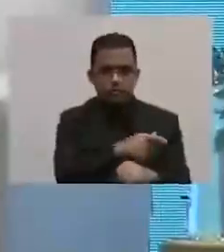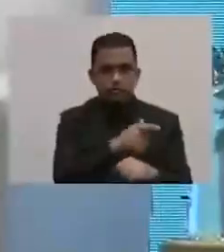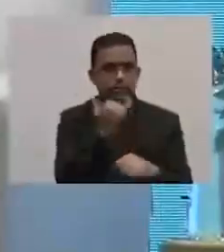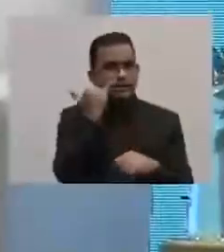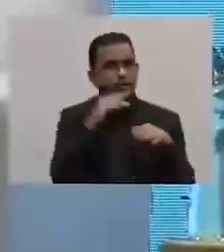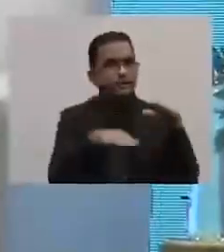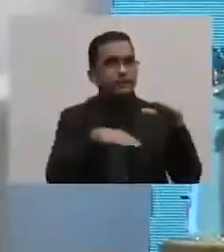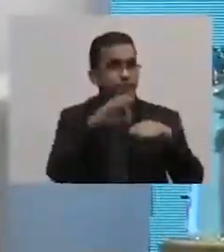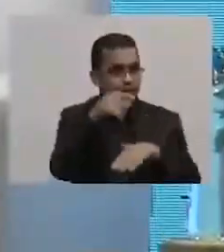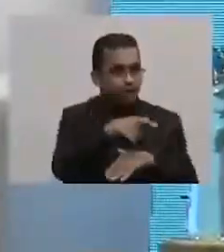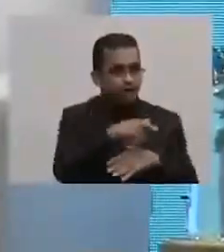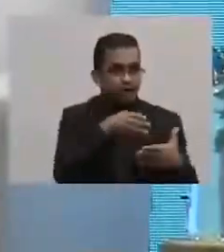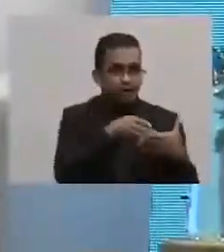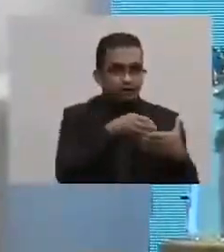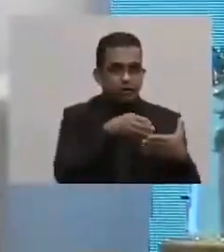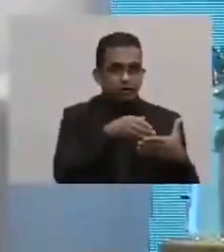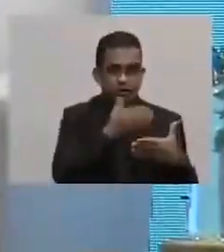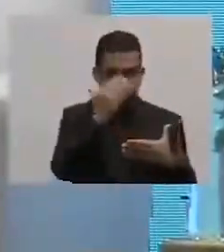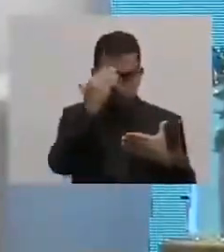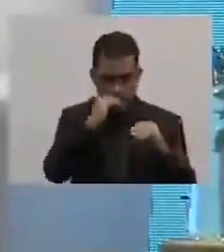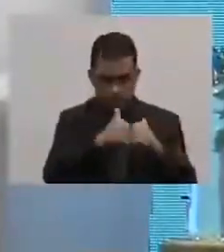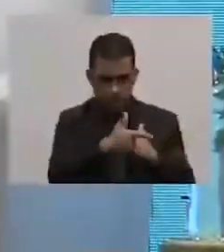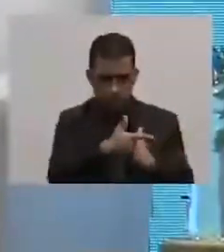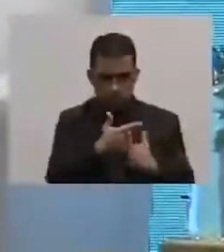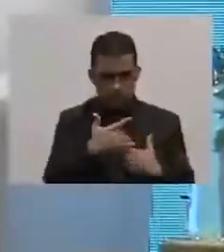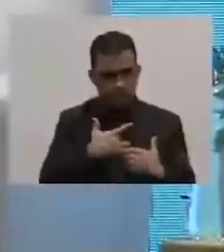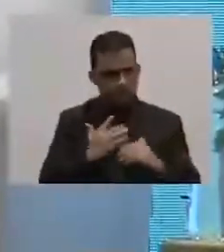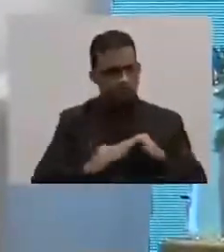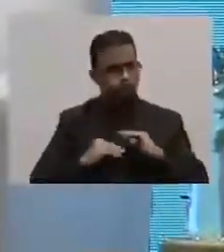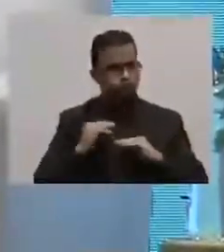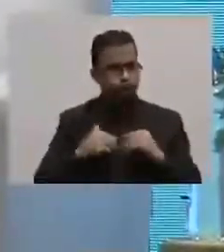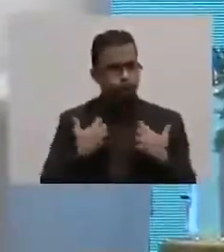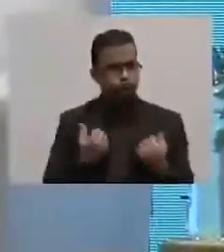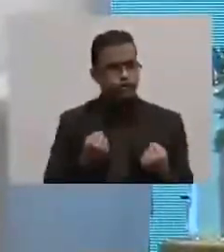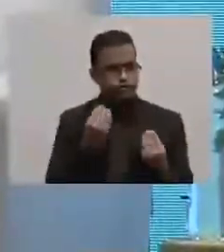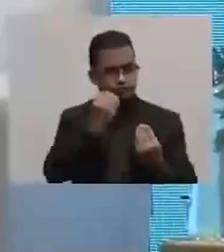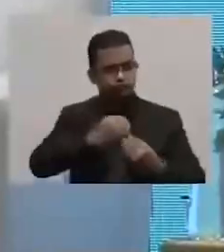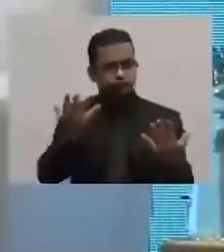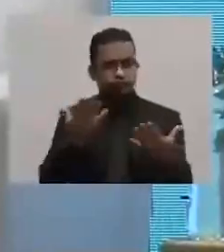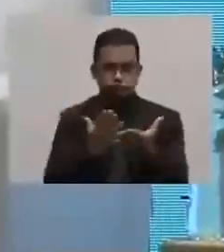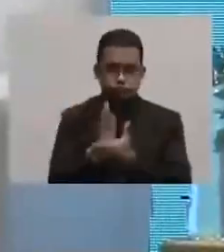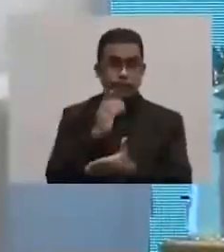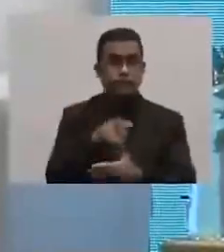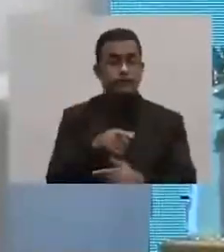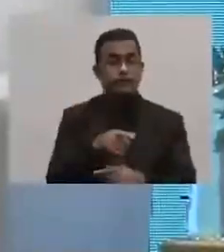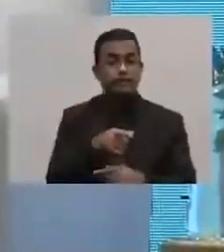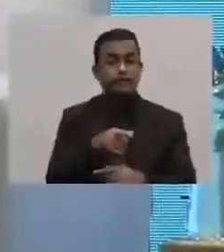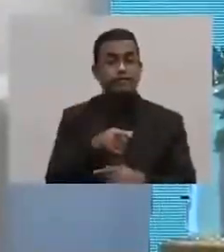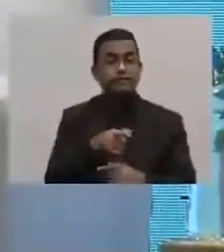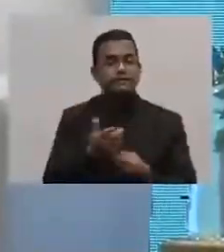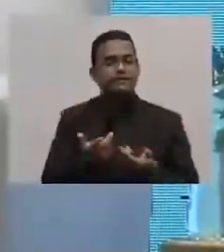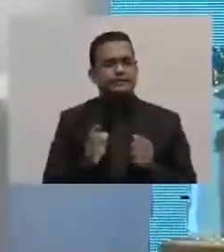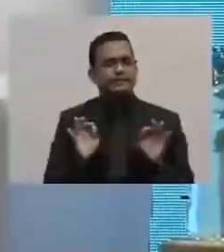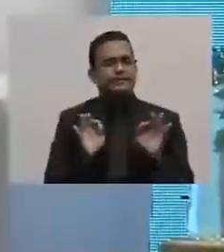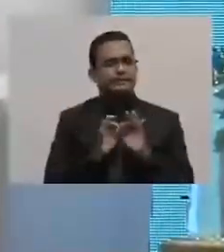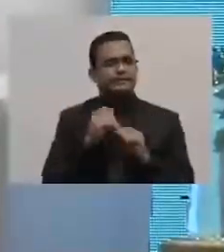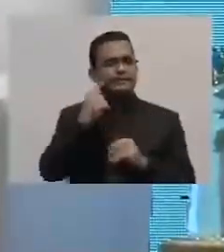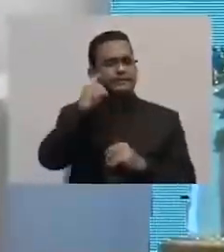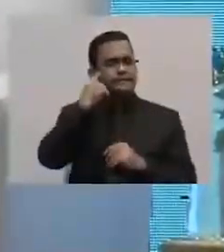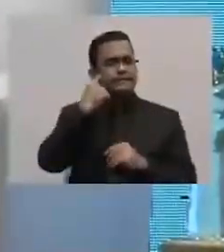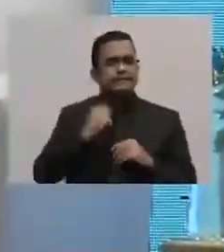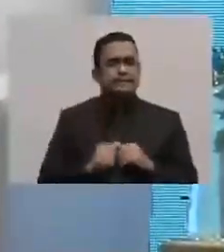cualquier diferencia y saber si la persona que se siente agraviada tiene el derecho o no de poder demandar al periodista en su